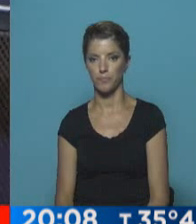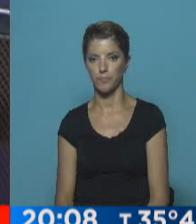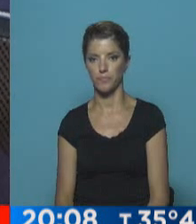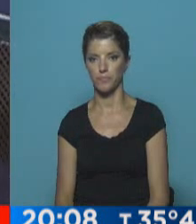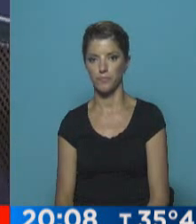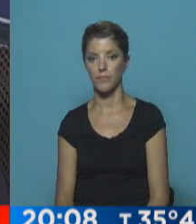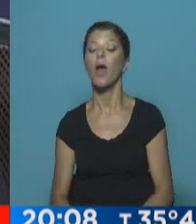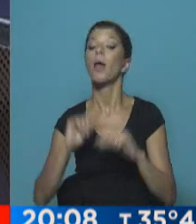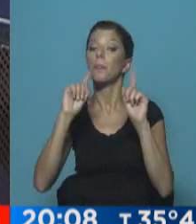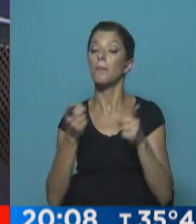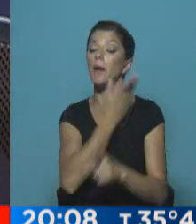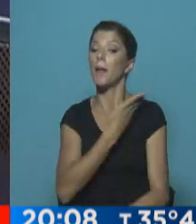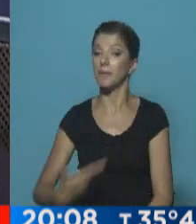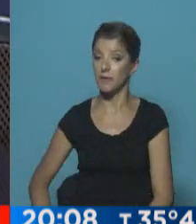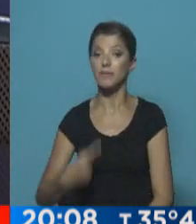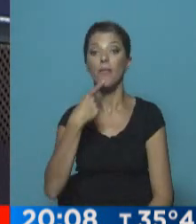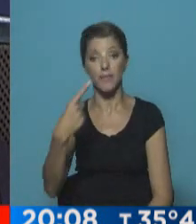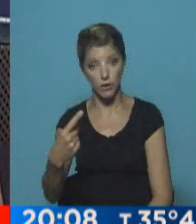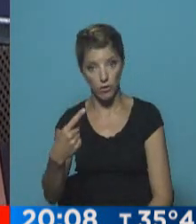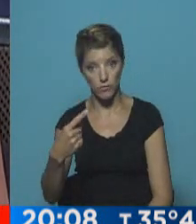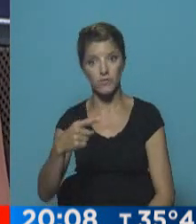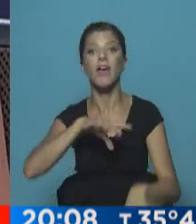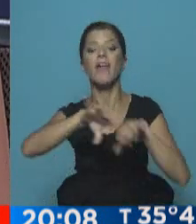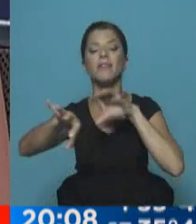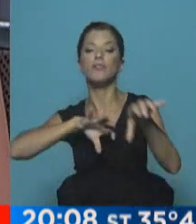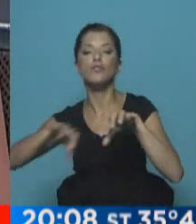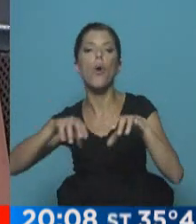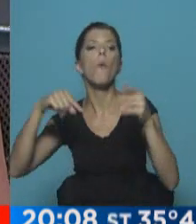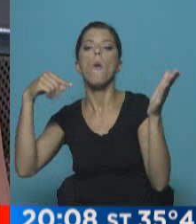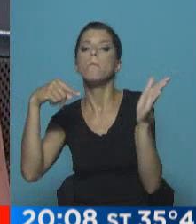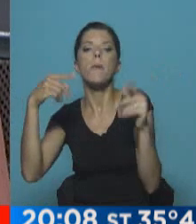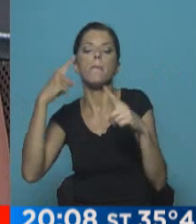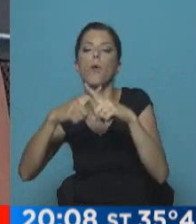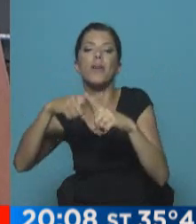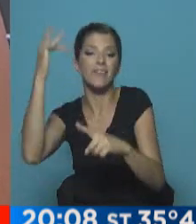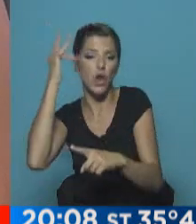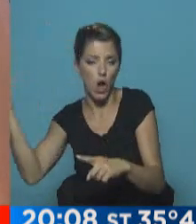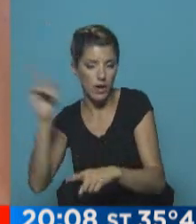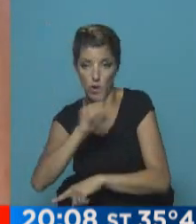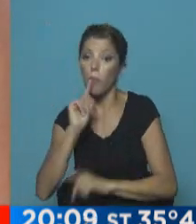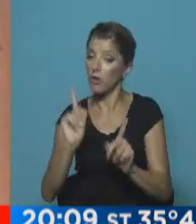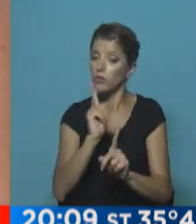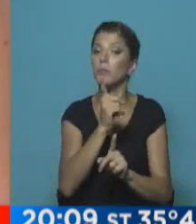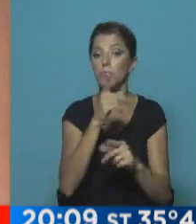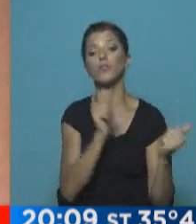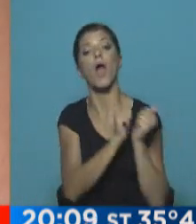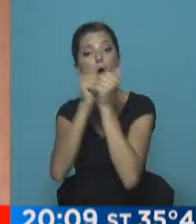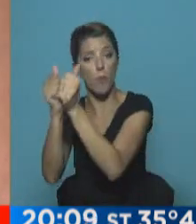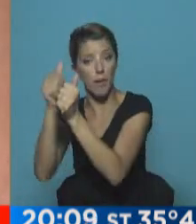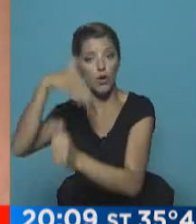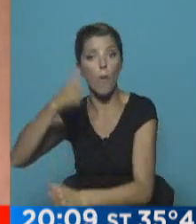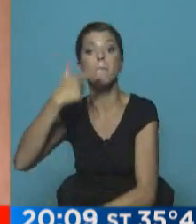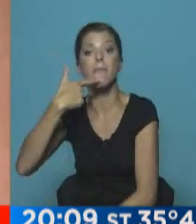y macri también dijo que no quiere que haya más divisiones ideológicas en nuestro país y que por eso había llevado a Sergio maa un líder opositor a este foro